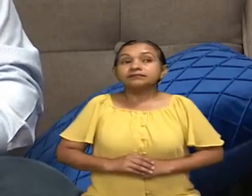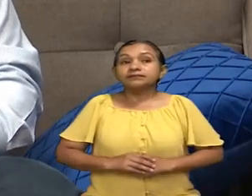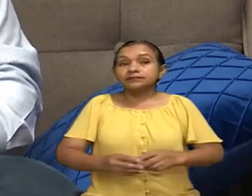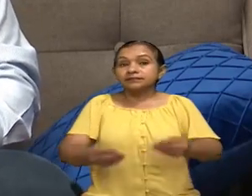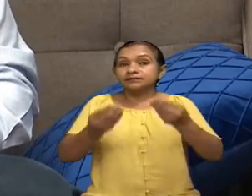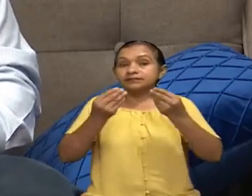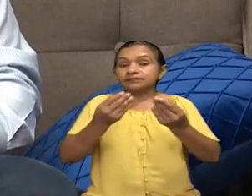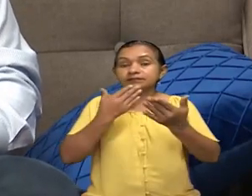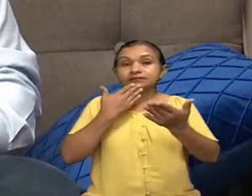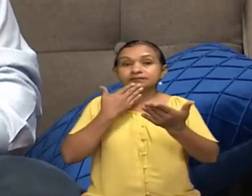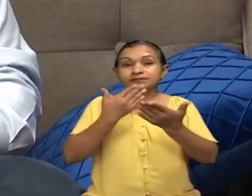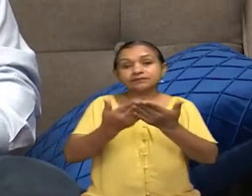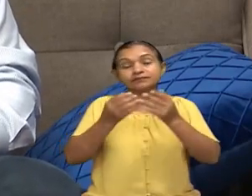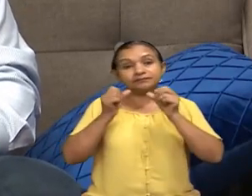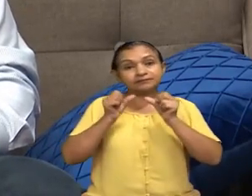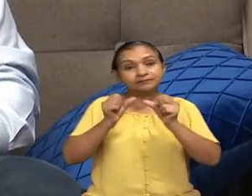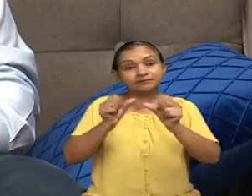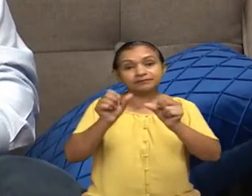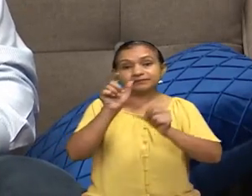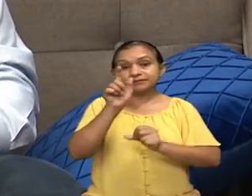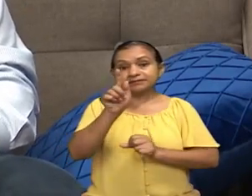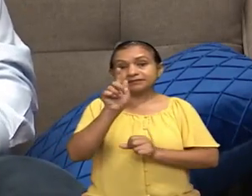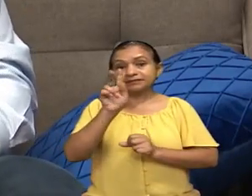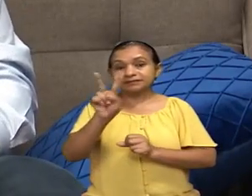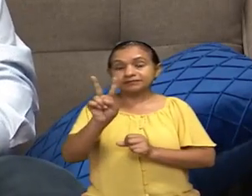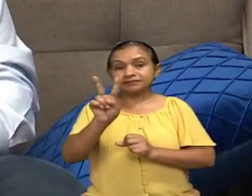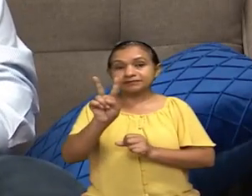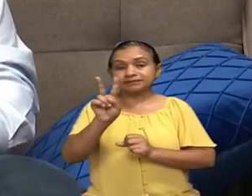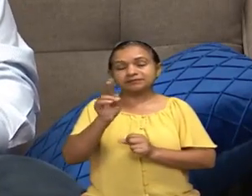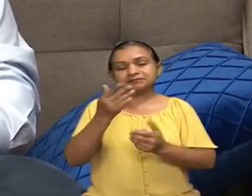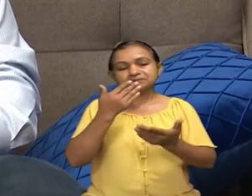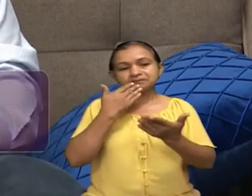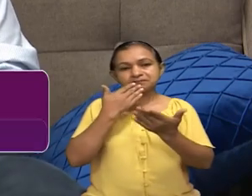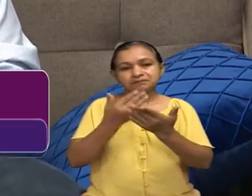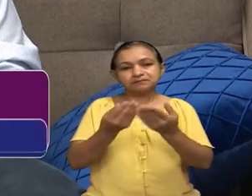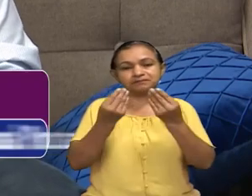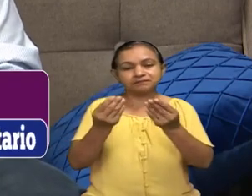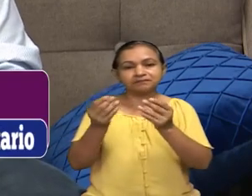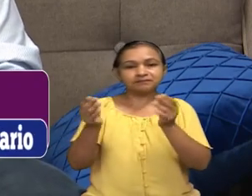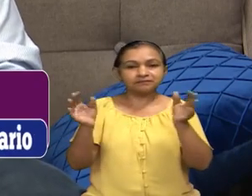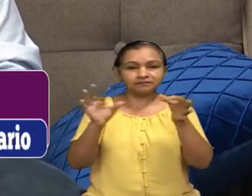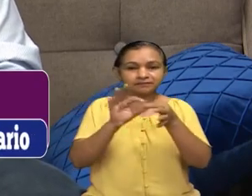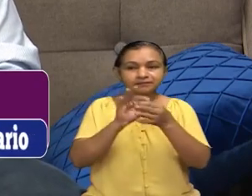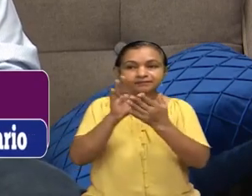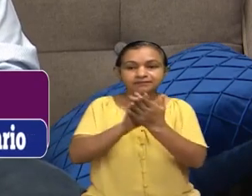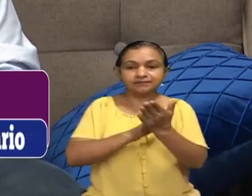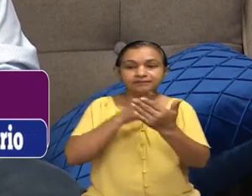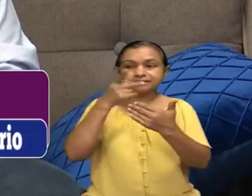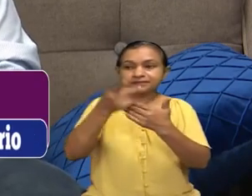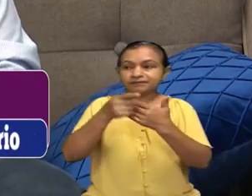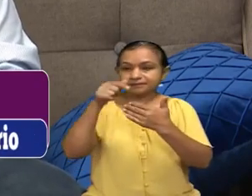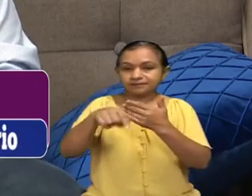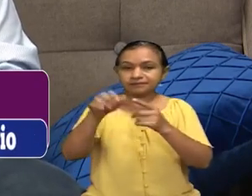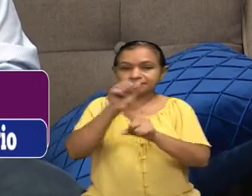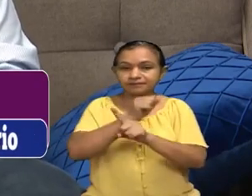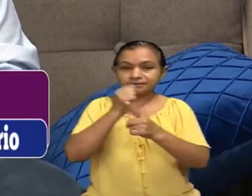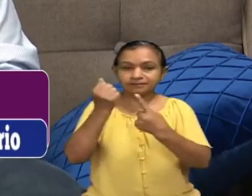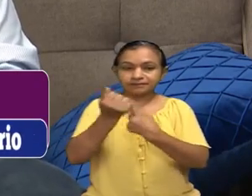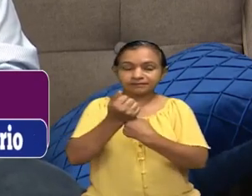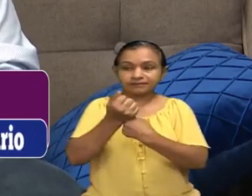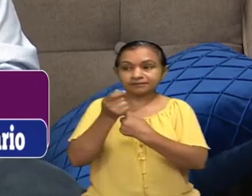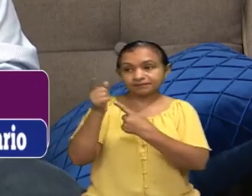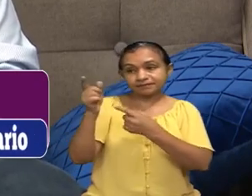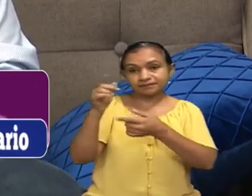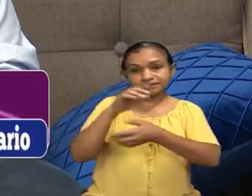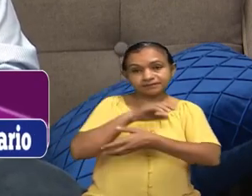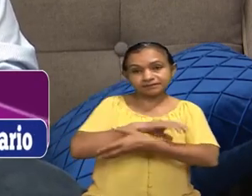Muchísimas gracias por continuar en sintonía del canal parlamentario. Muchísimas gracias por continuar acompañándonos en su programa desde el Parlamento. Compañera Carolina,